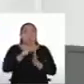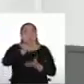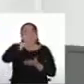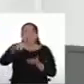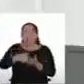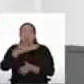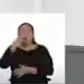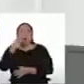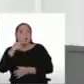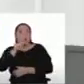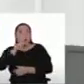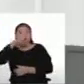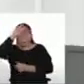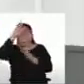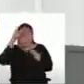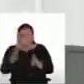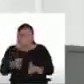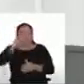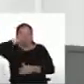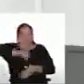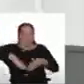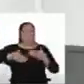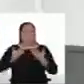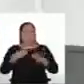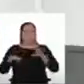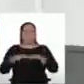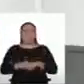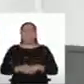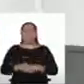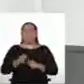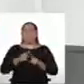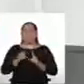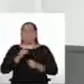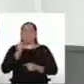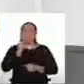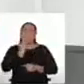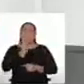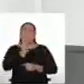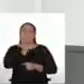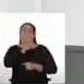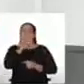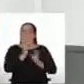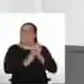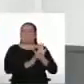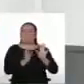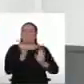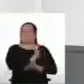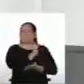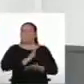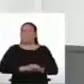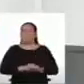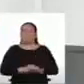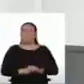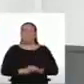y peruanos podemos hacer. Pero eso sí, descarta hacerlo en una servilleta. Mejor tengamos